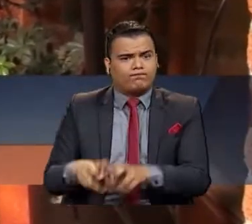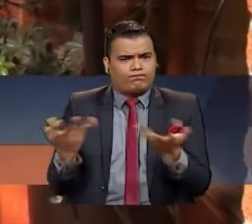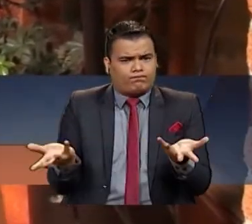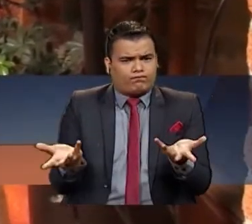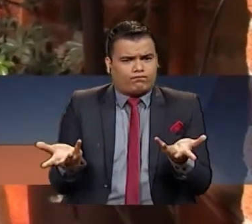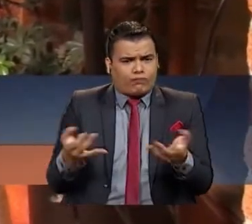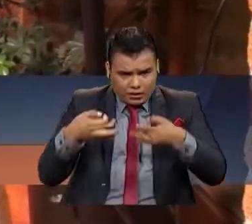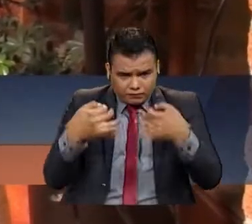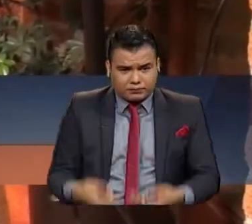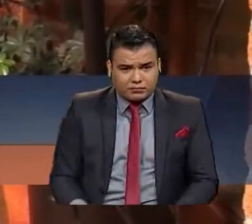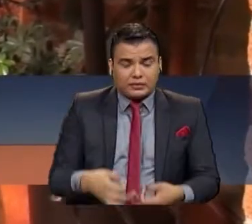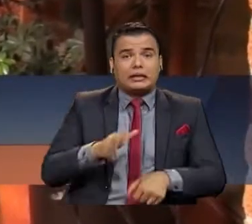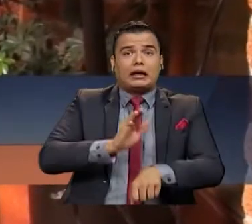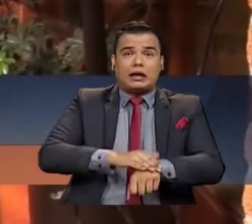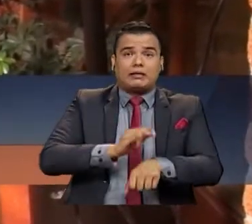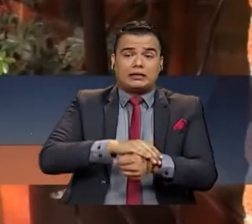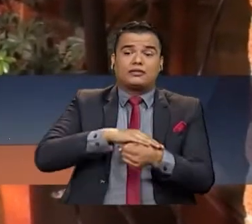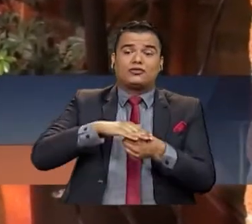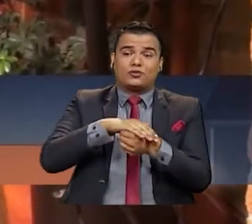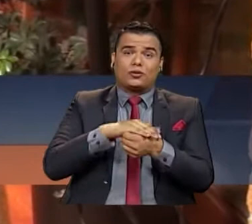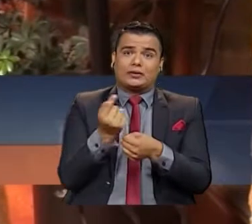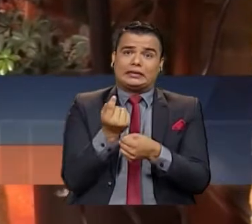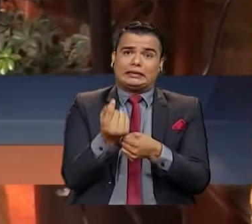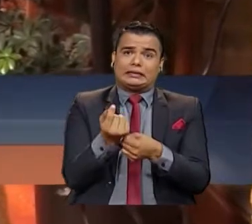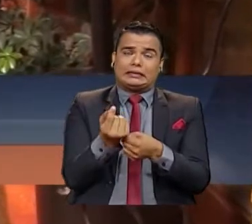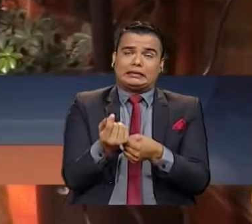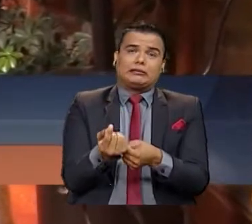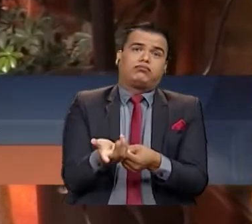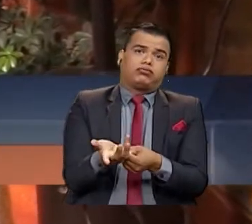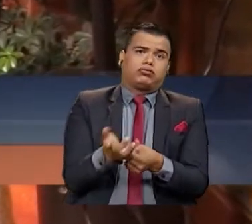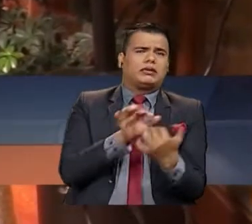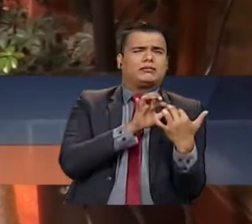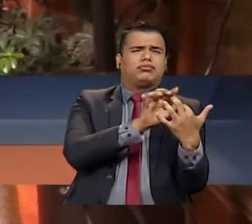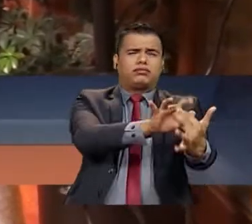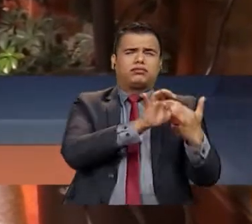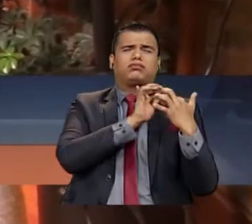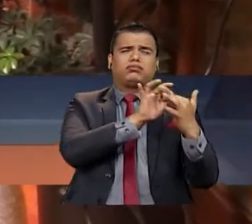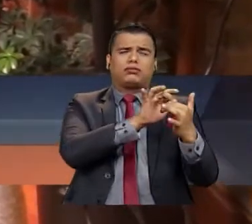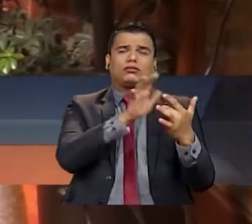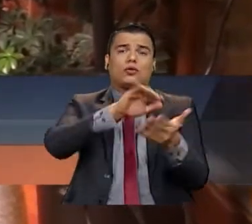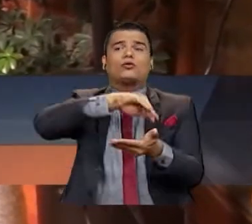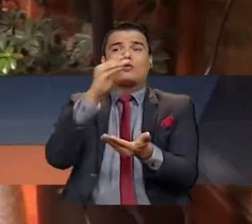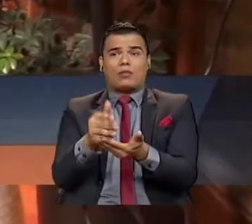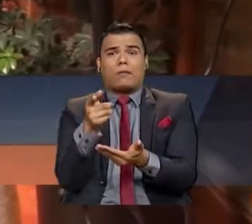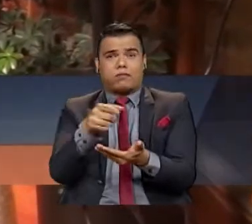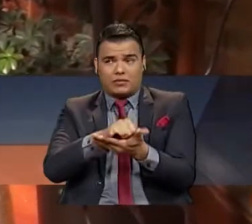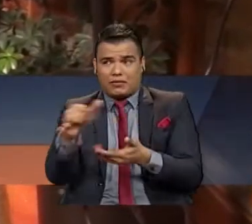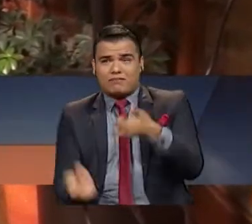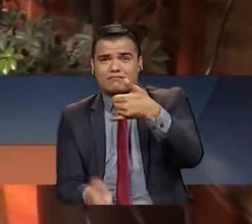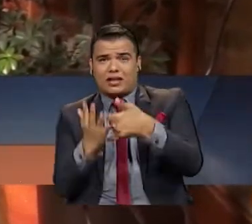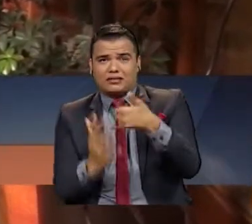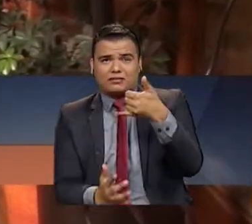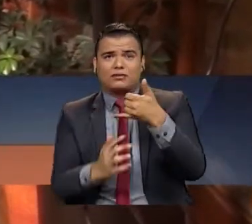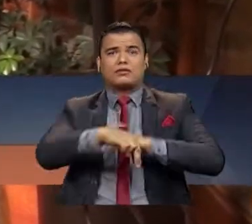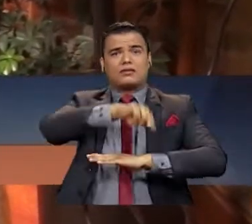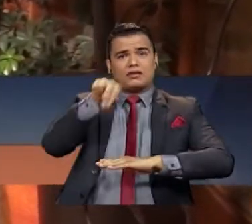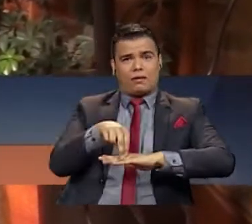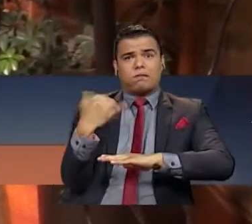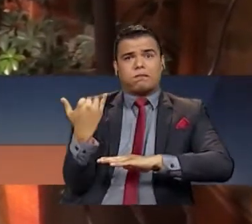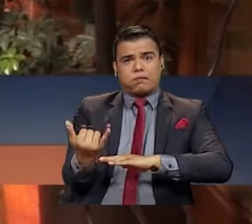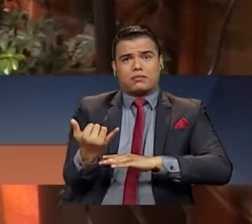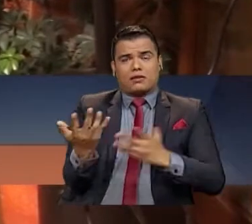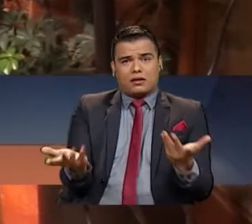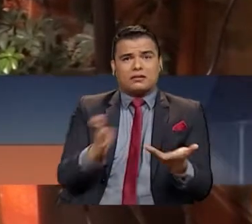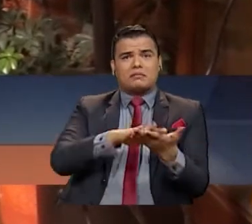duda alerta sobre una realidad cruda y dura que es la guerra en Tumaco, en el Pacífico y en el departamento de Nariño. La